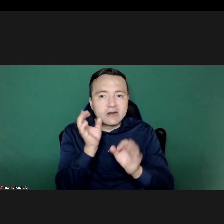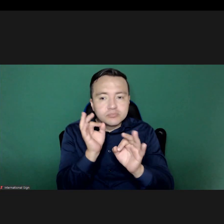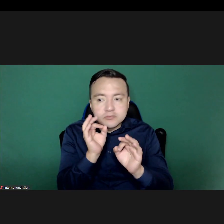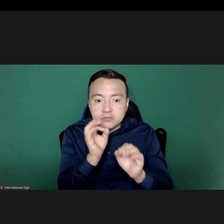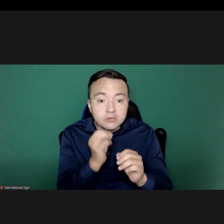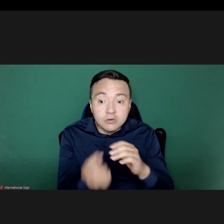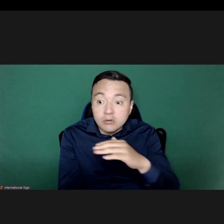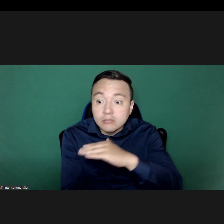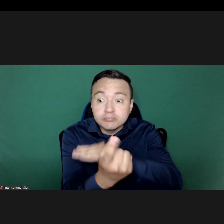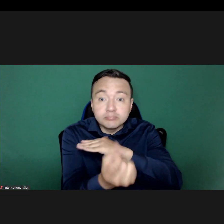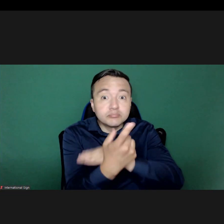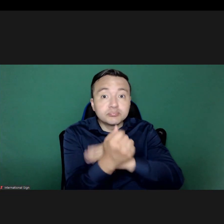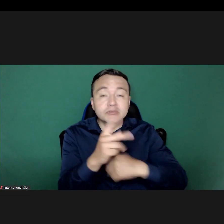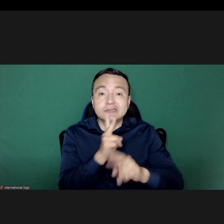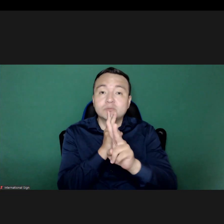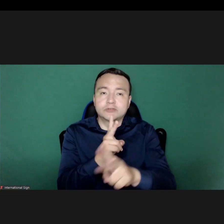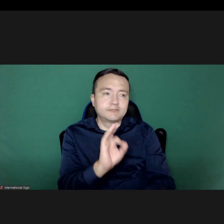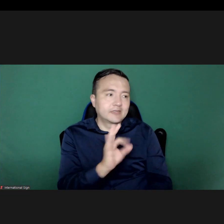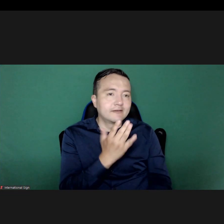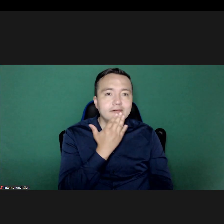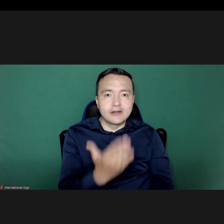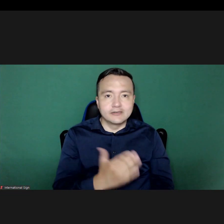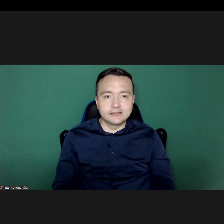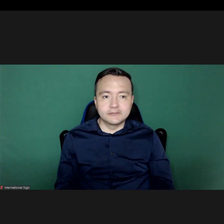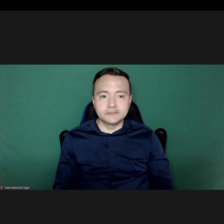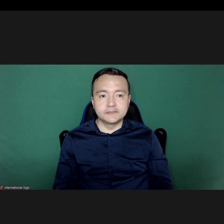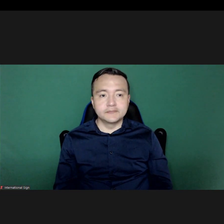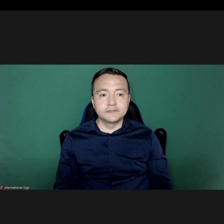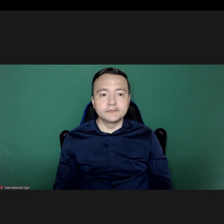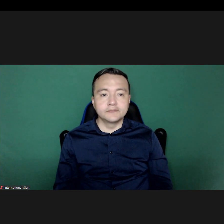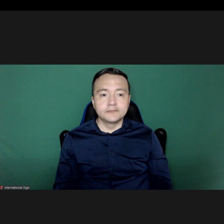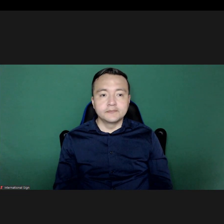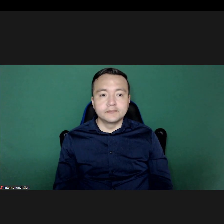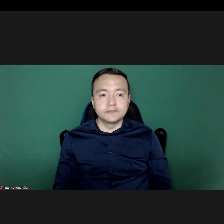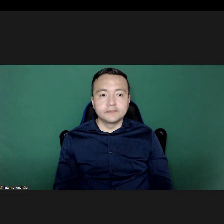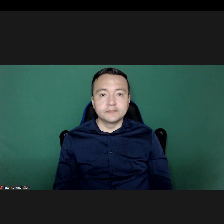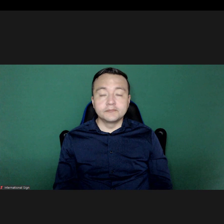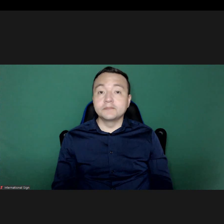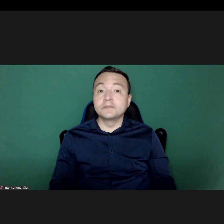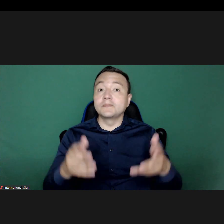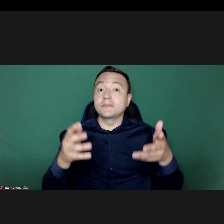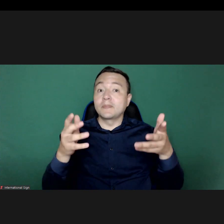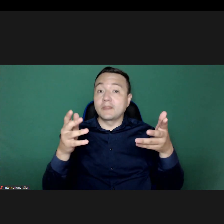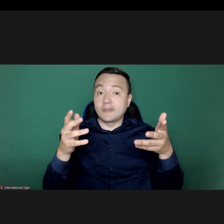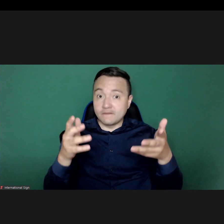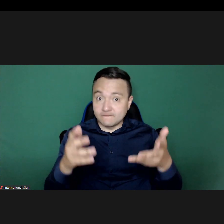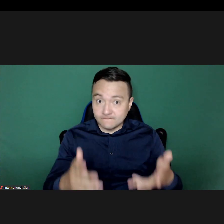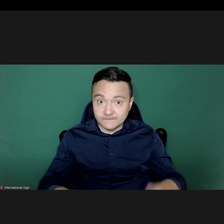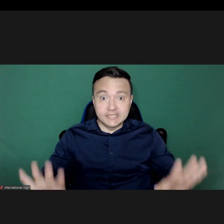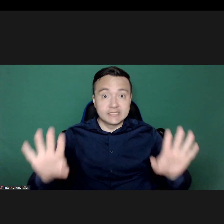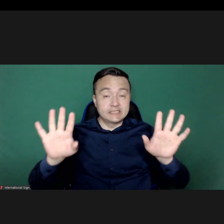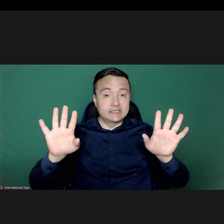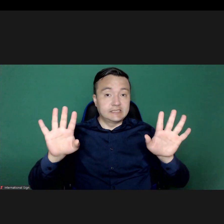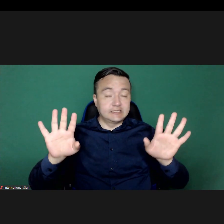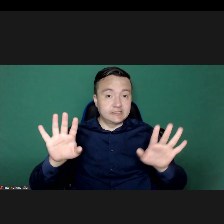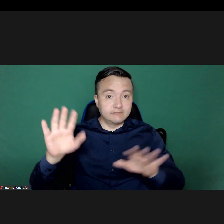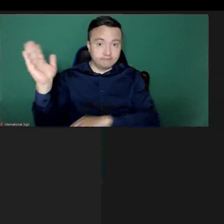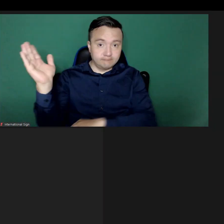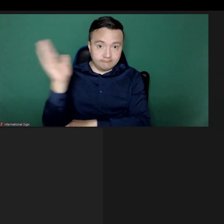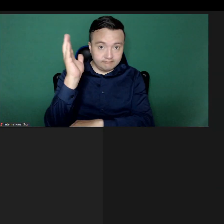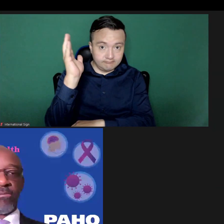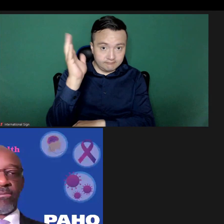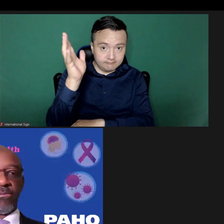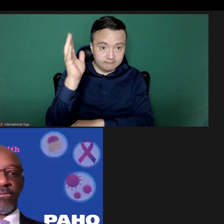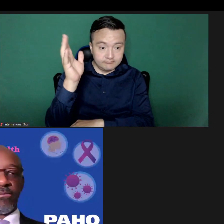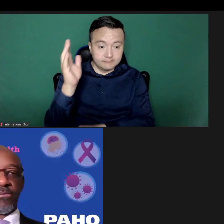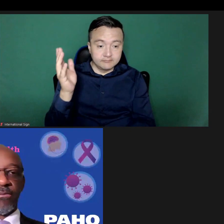mental. Sí, gracias, muchísimas gracias. Y ahora, para comentarios finales y también para concluir, le doy la palabra